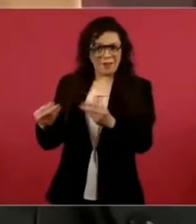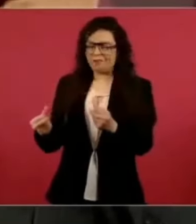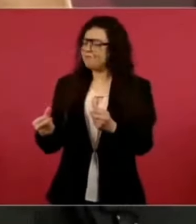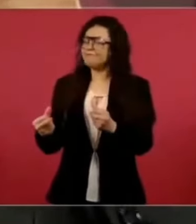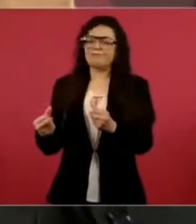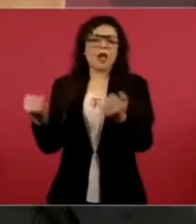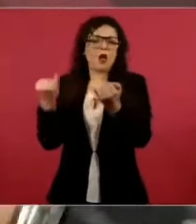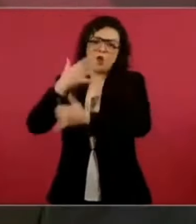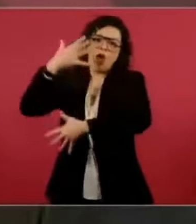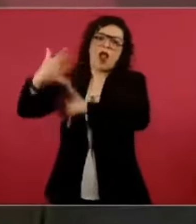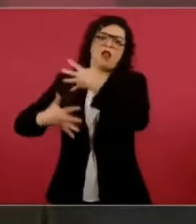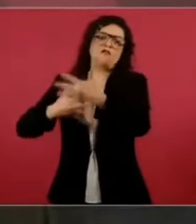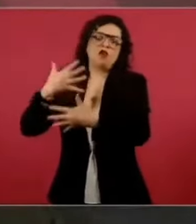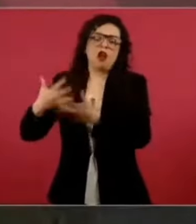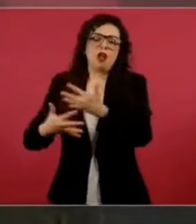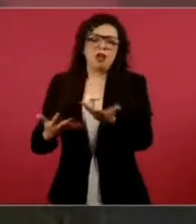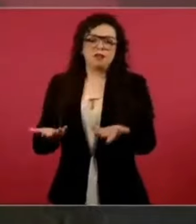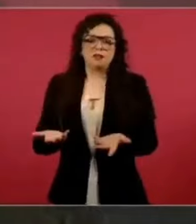temblar la